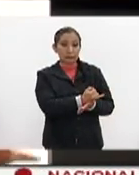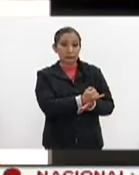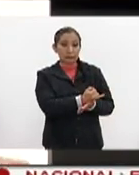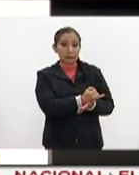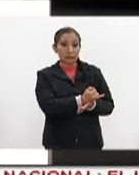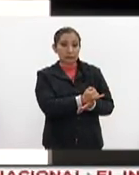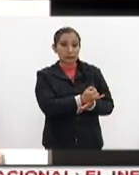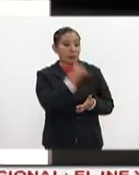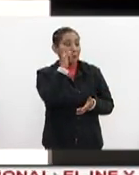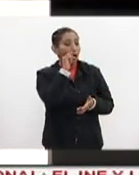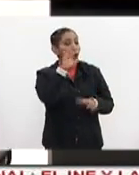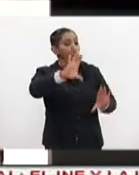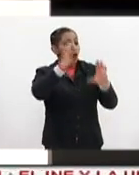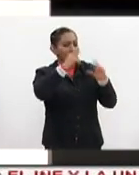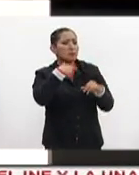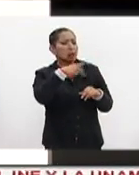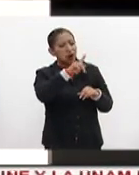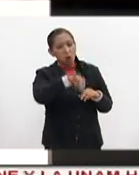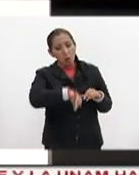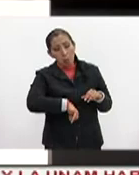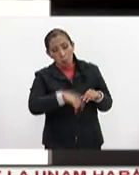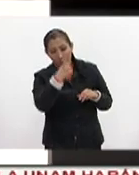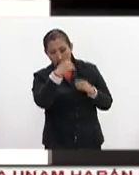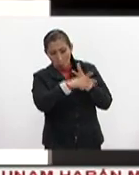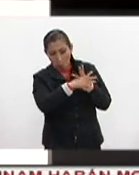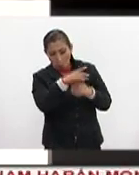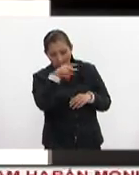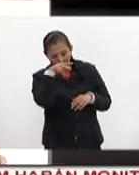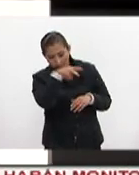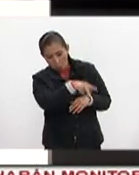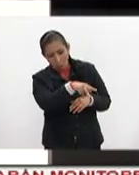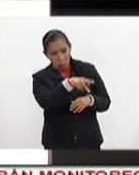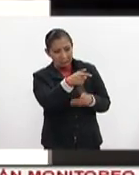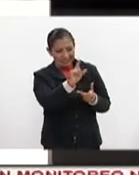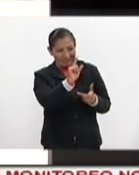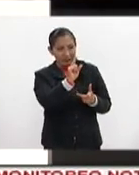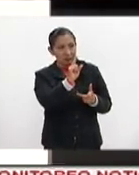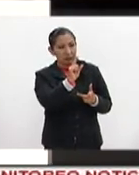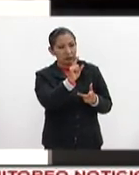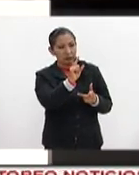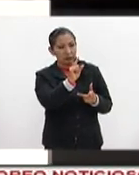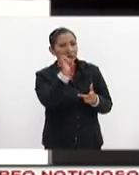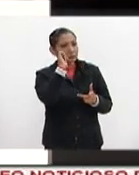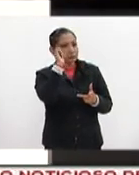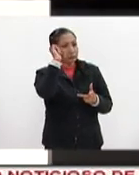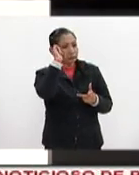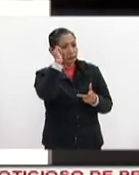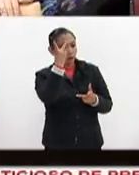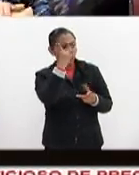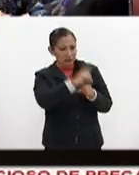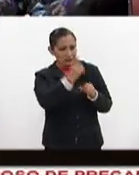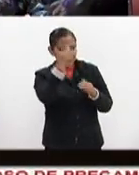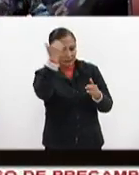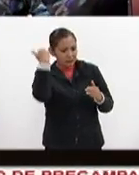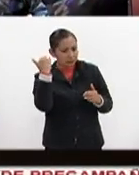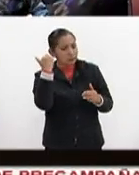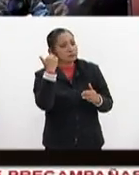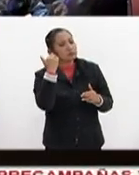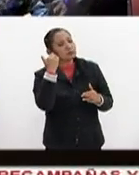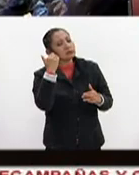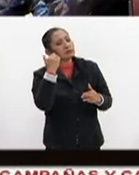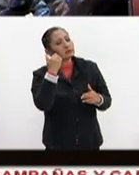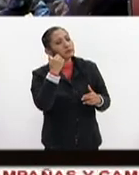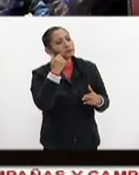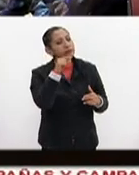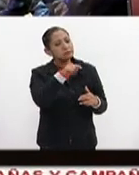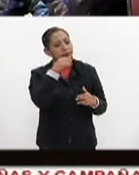tome mañana. Lo que sí es interesante es, por ejemplo, hace un par de días,